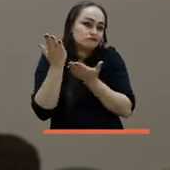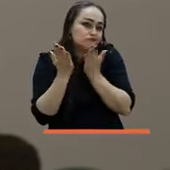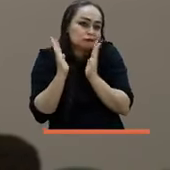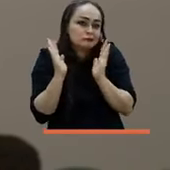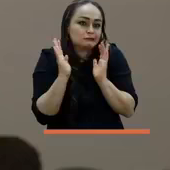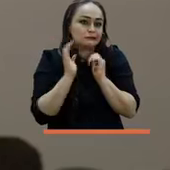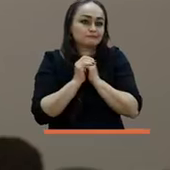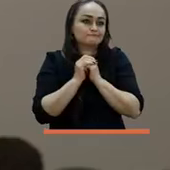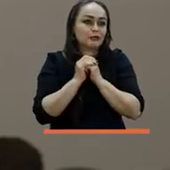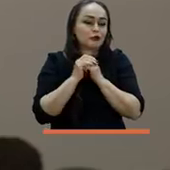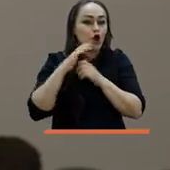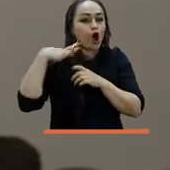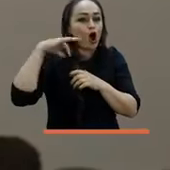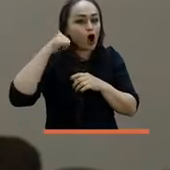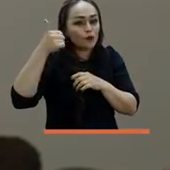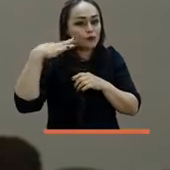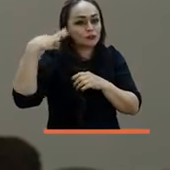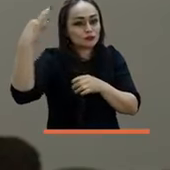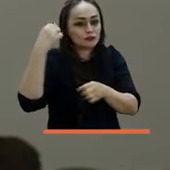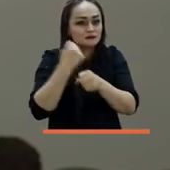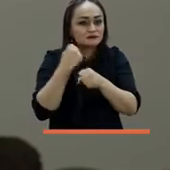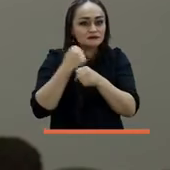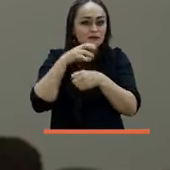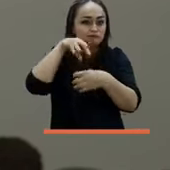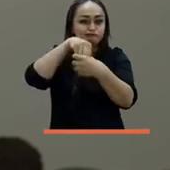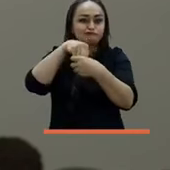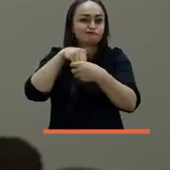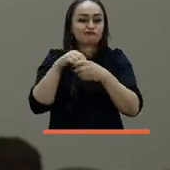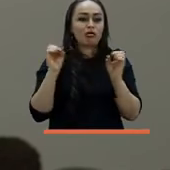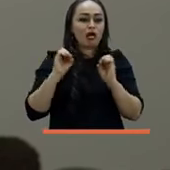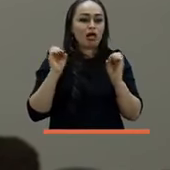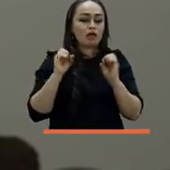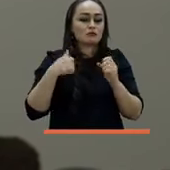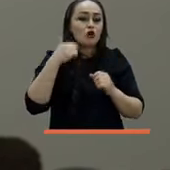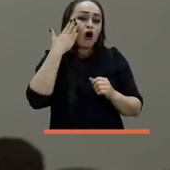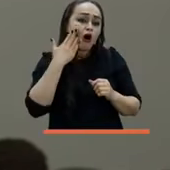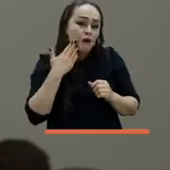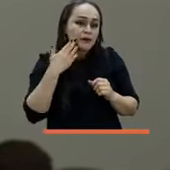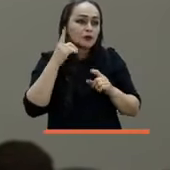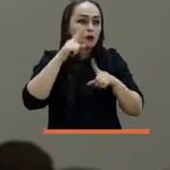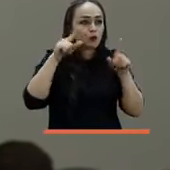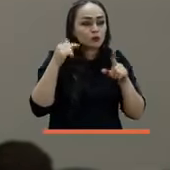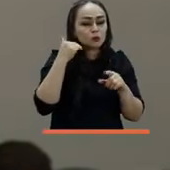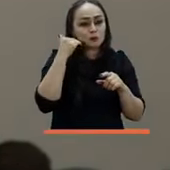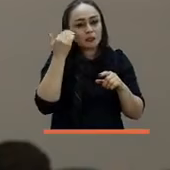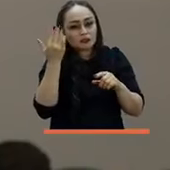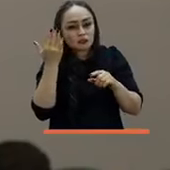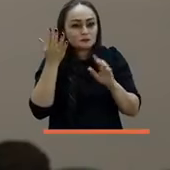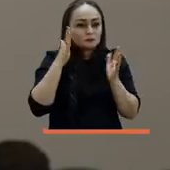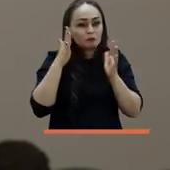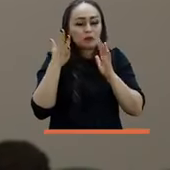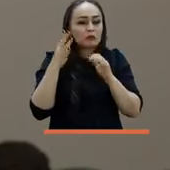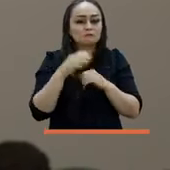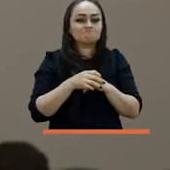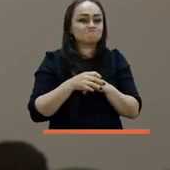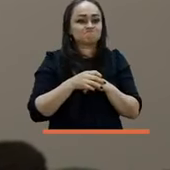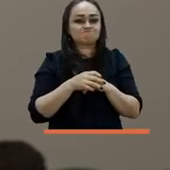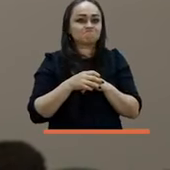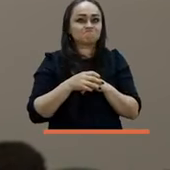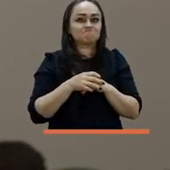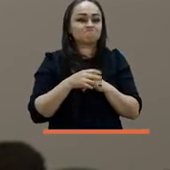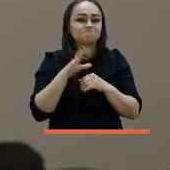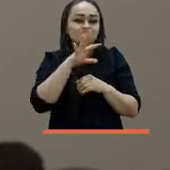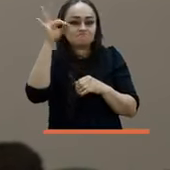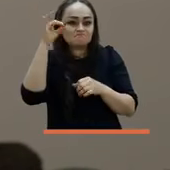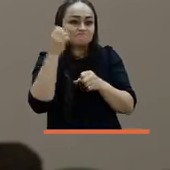los pues ni a los que son ya nos son tan jóvenes entonces y sería como que